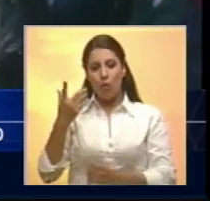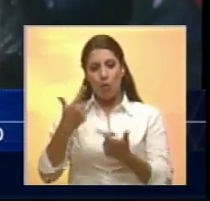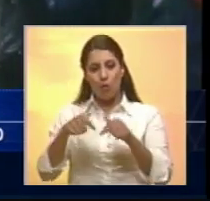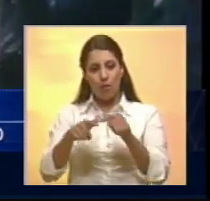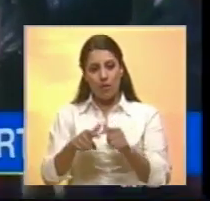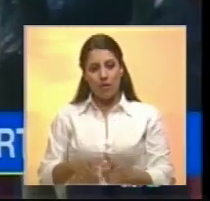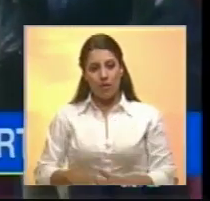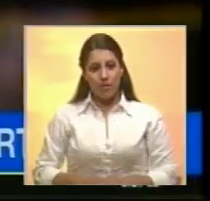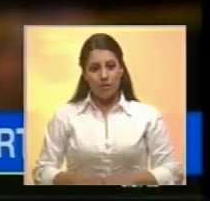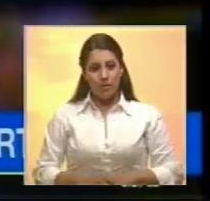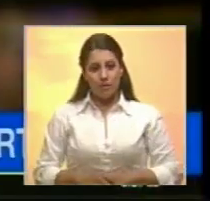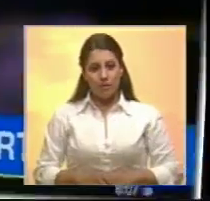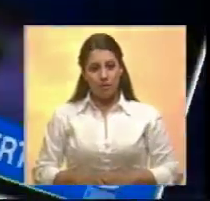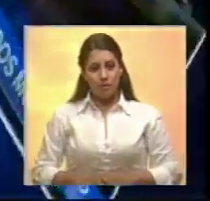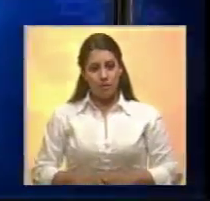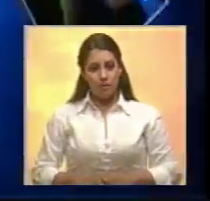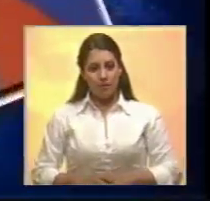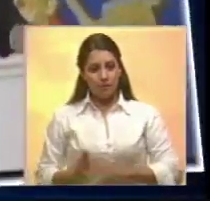área.